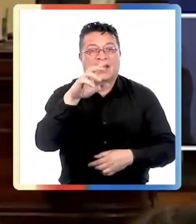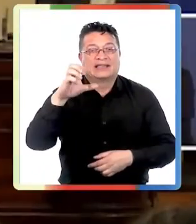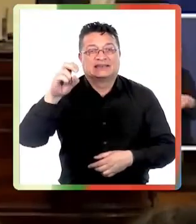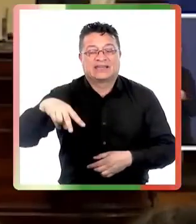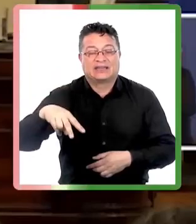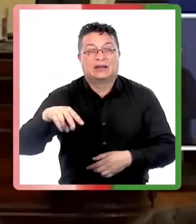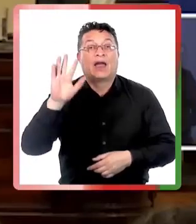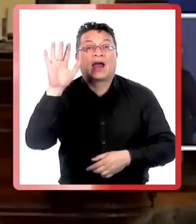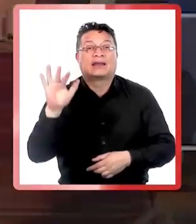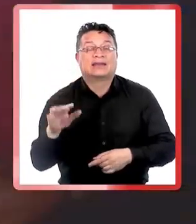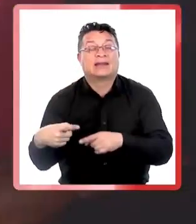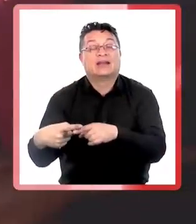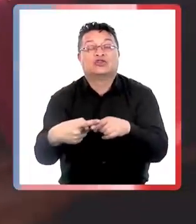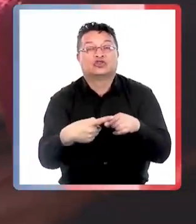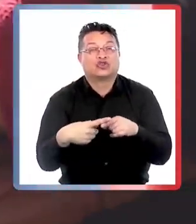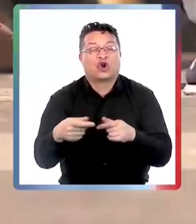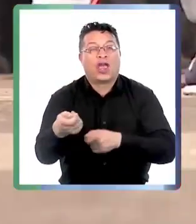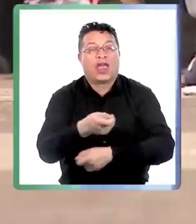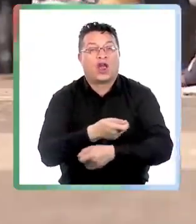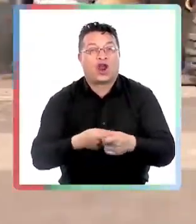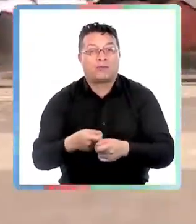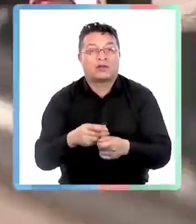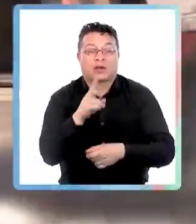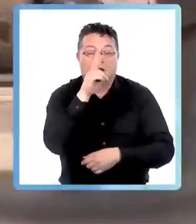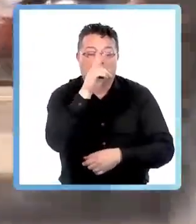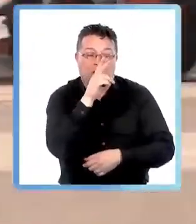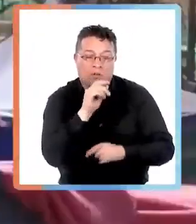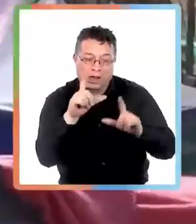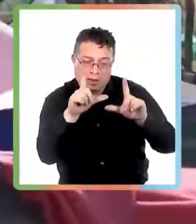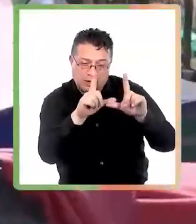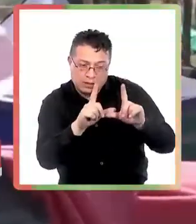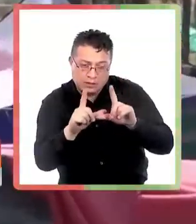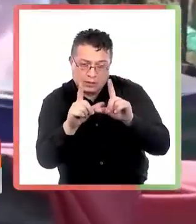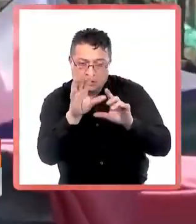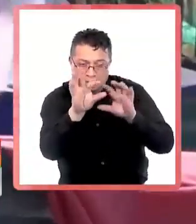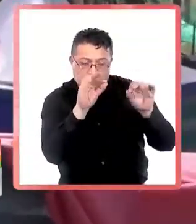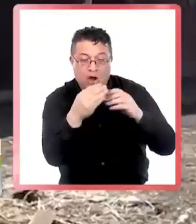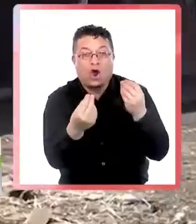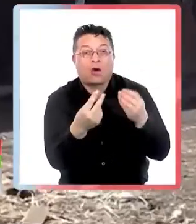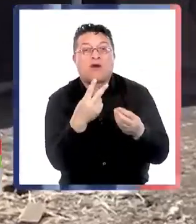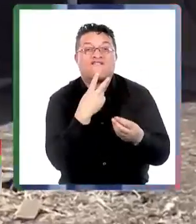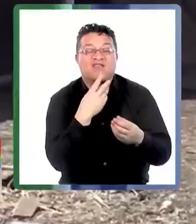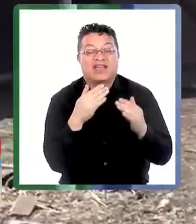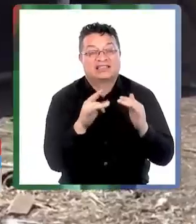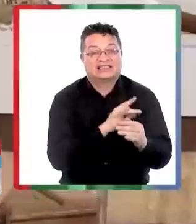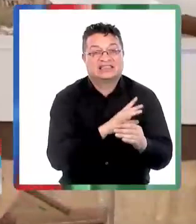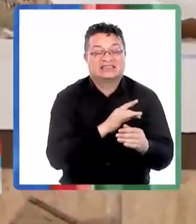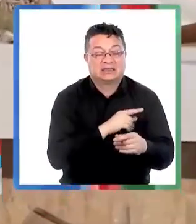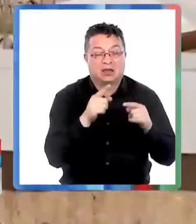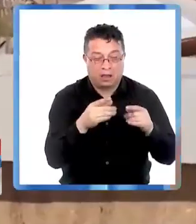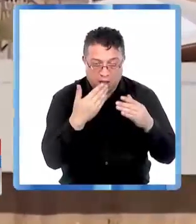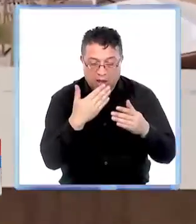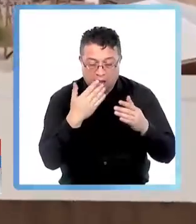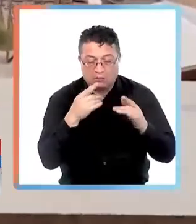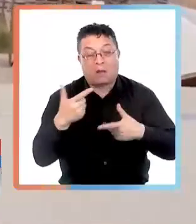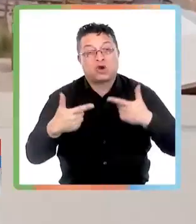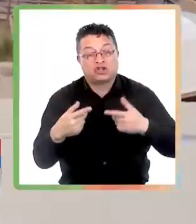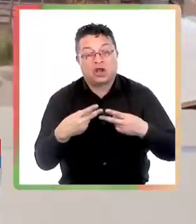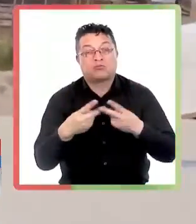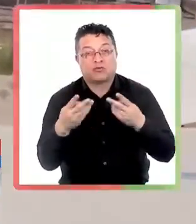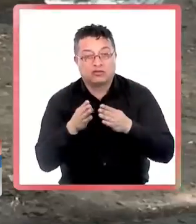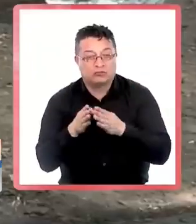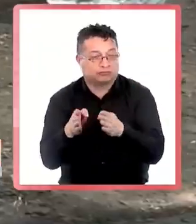la encuesta CACEN, de caracterización socioeconómica, una especie de radiografía de cómo viven los chilenos y chilenas que permite